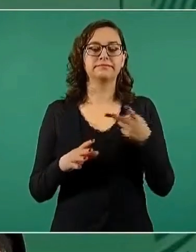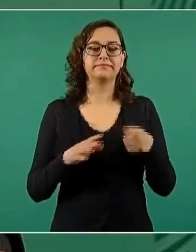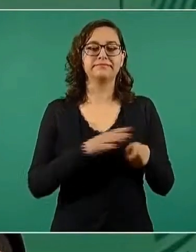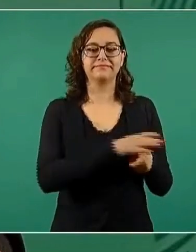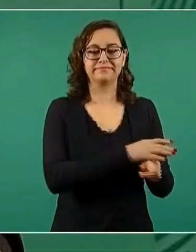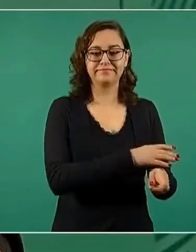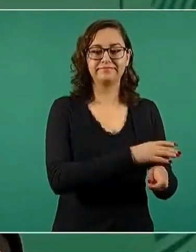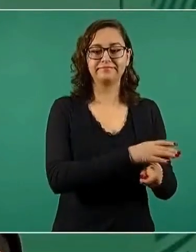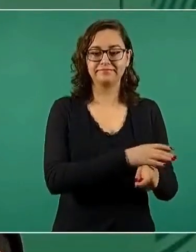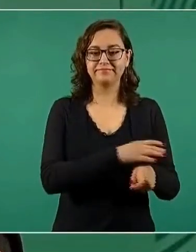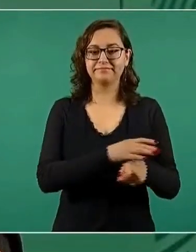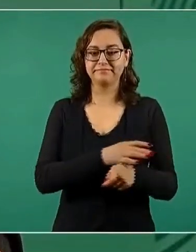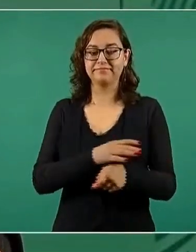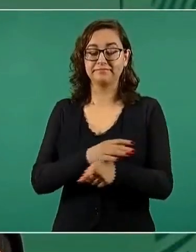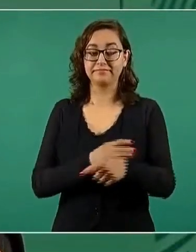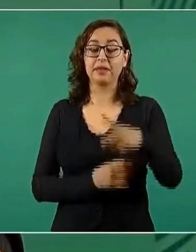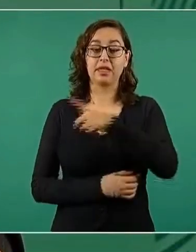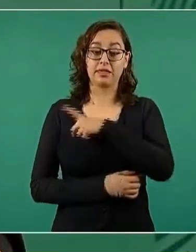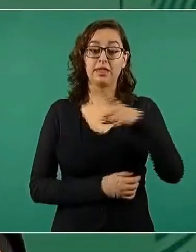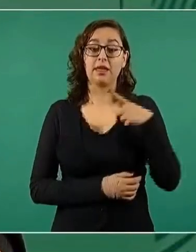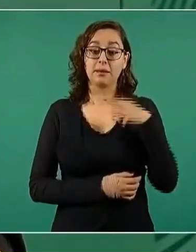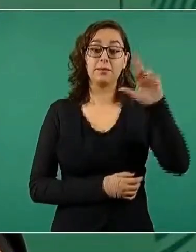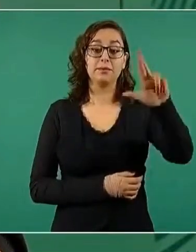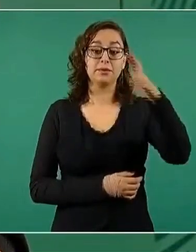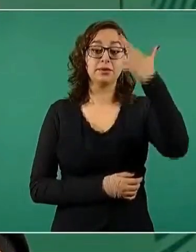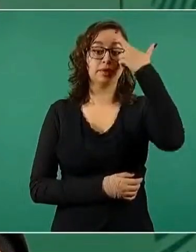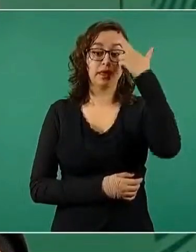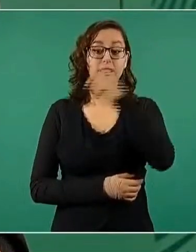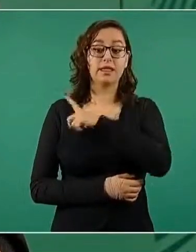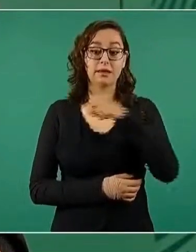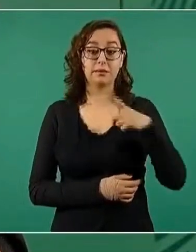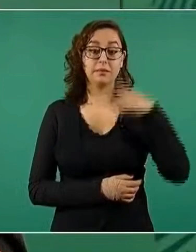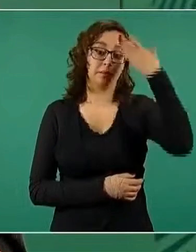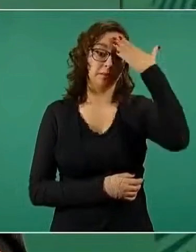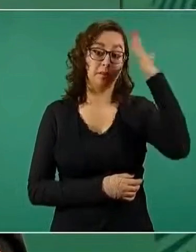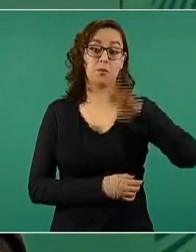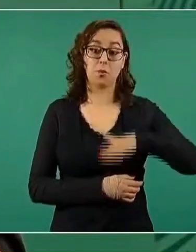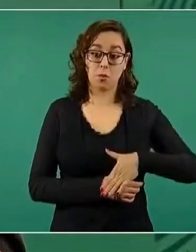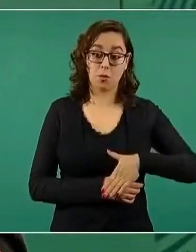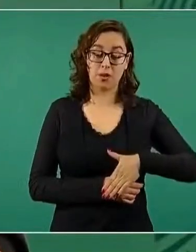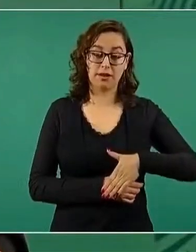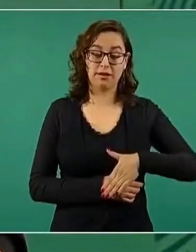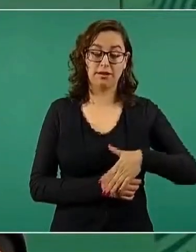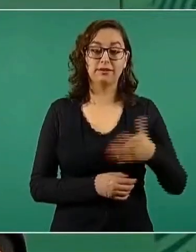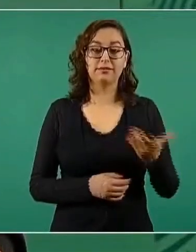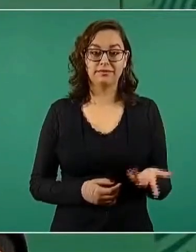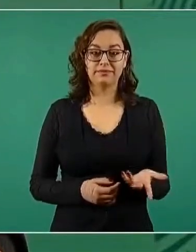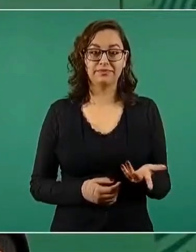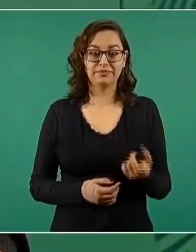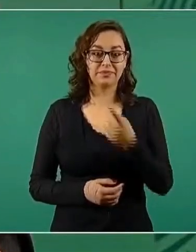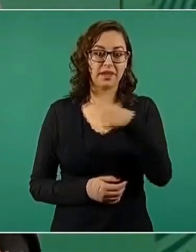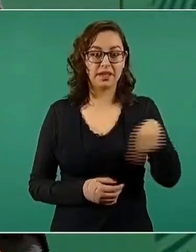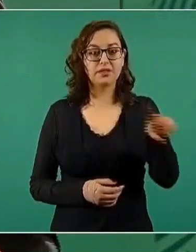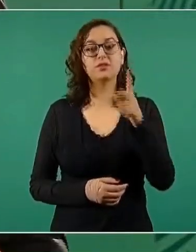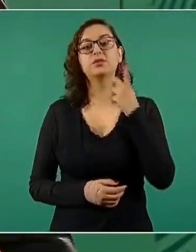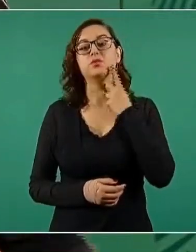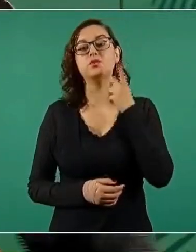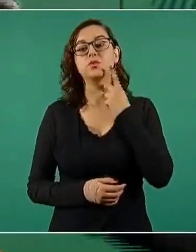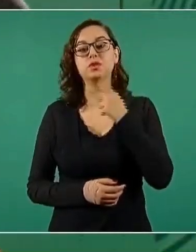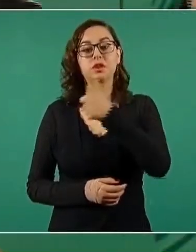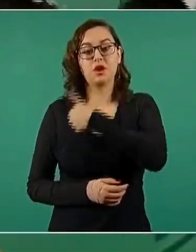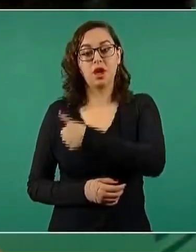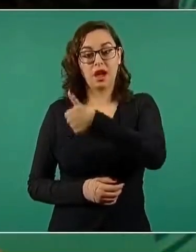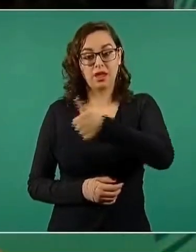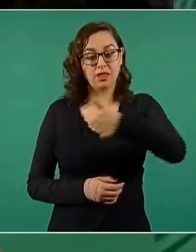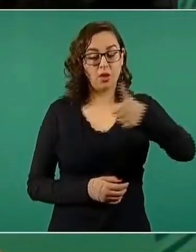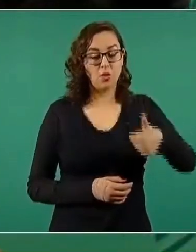que no se nos olviden, le entregaban a cada diputado una cantidad y a la